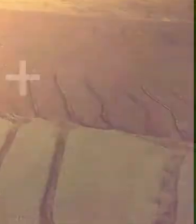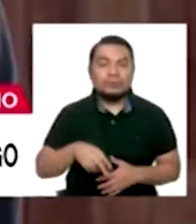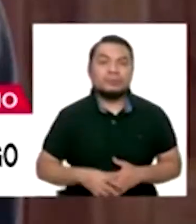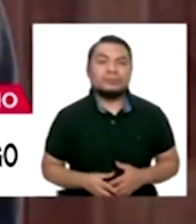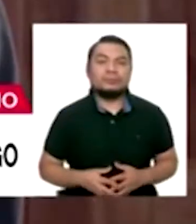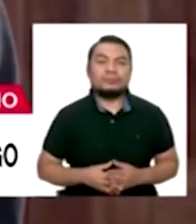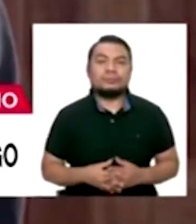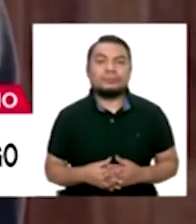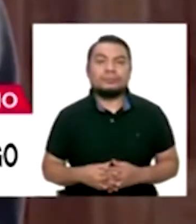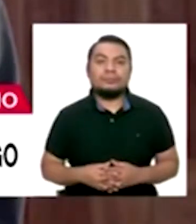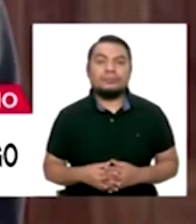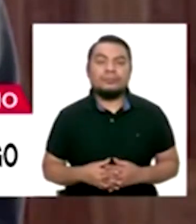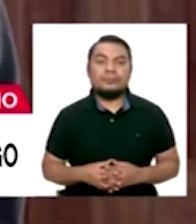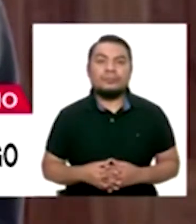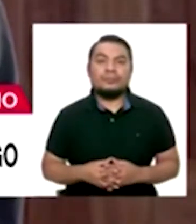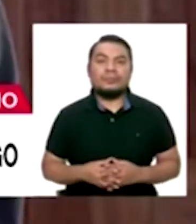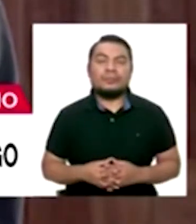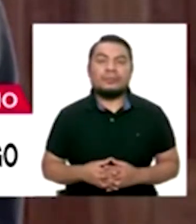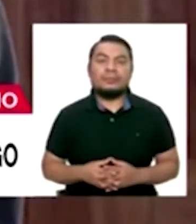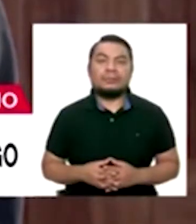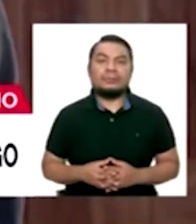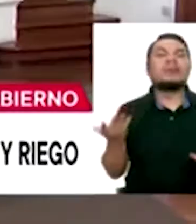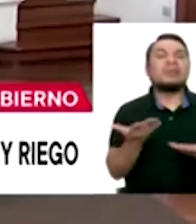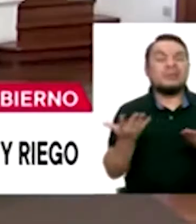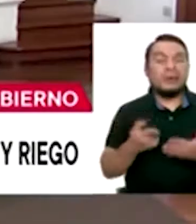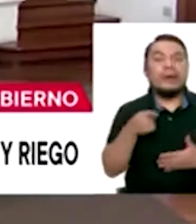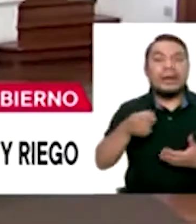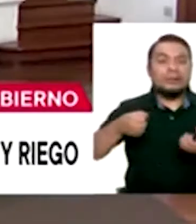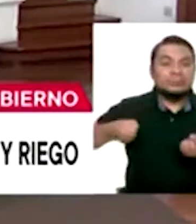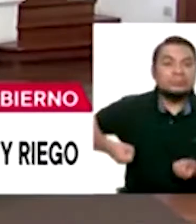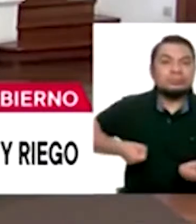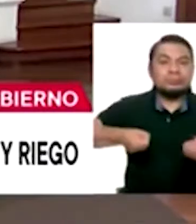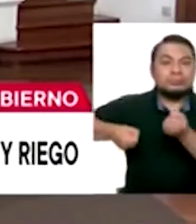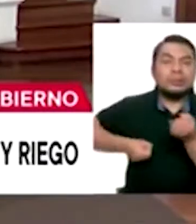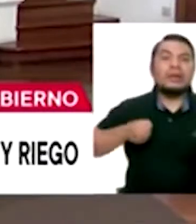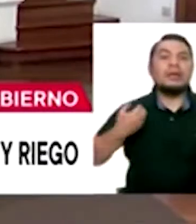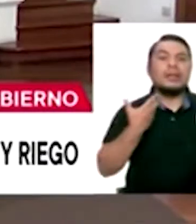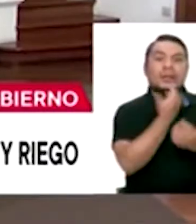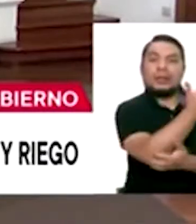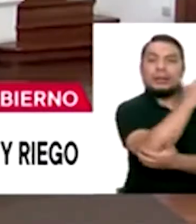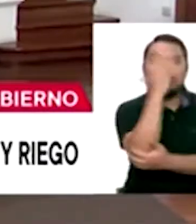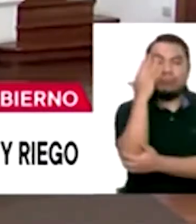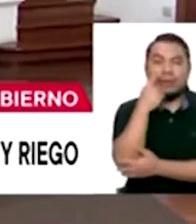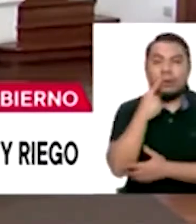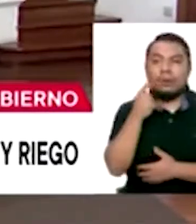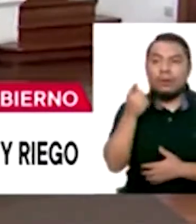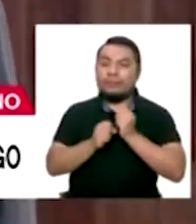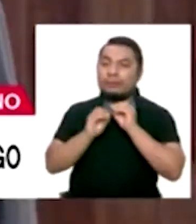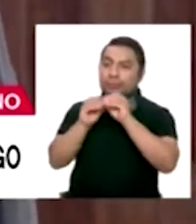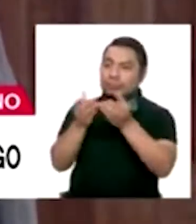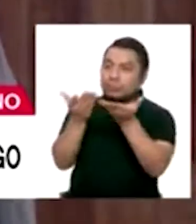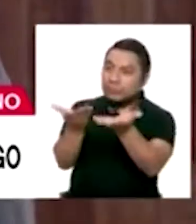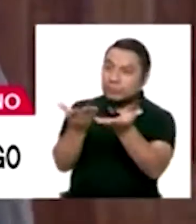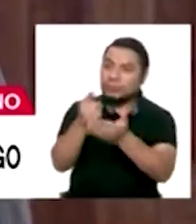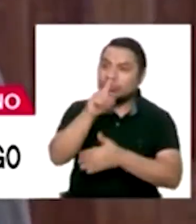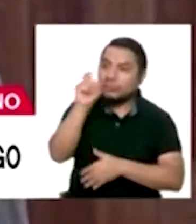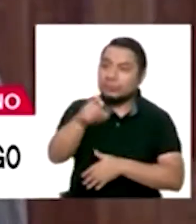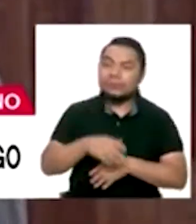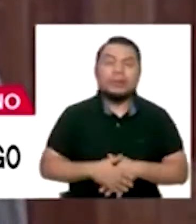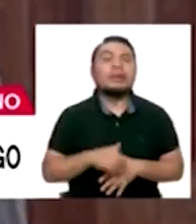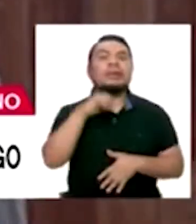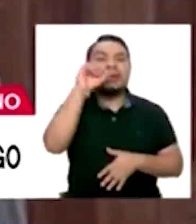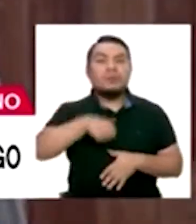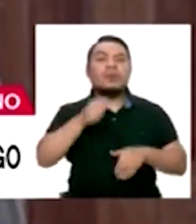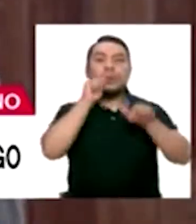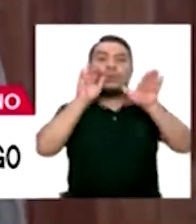En la víspera, el presidente Pedro Castillo tomó juramento al reconocido economista Andrés Alencastre como nuevo titular del